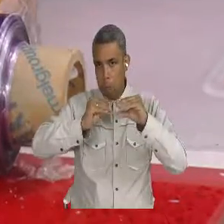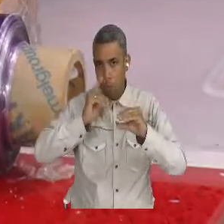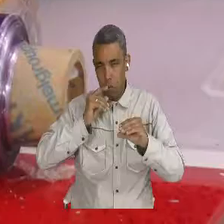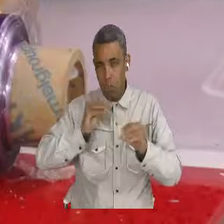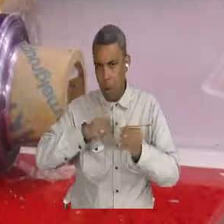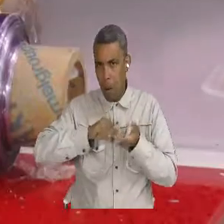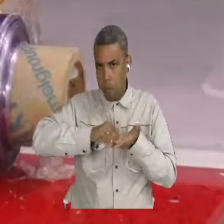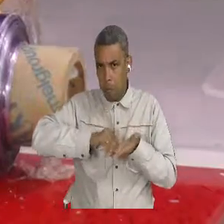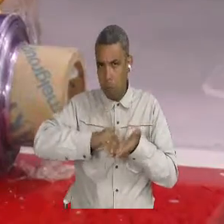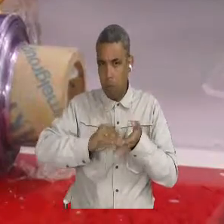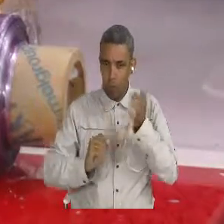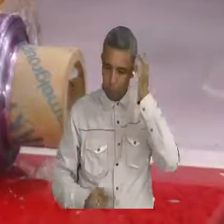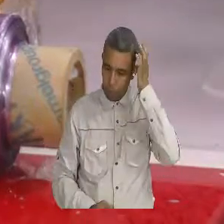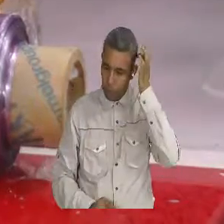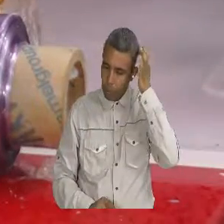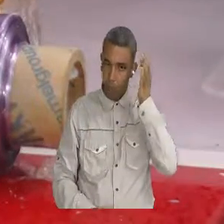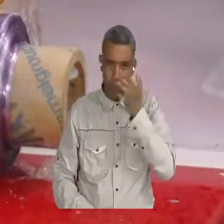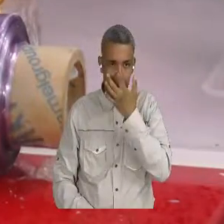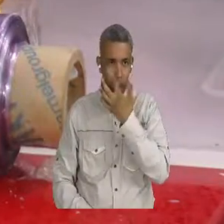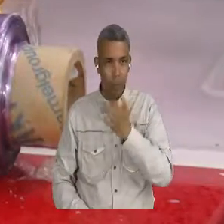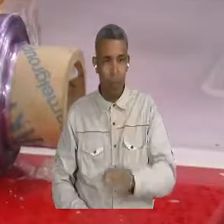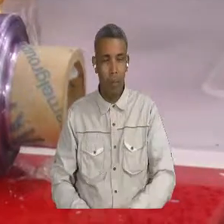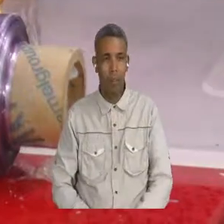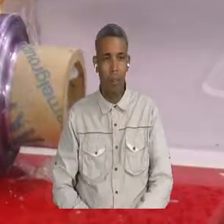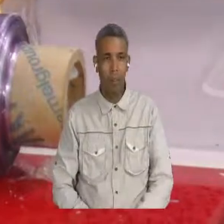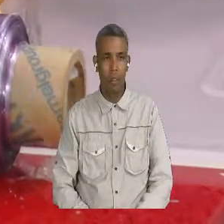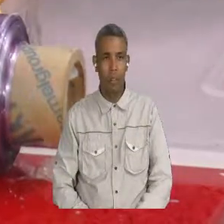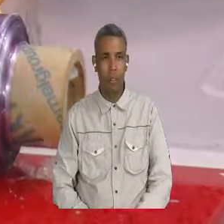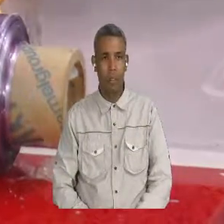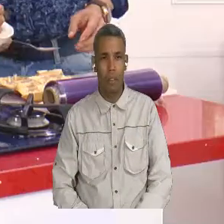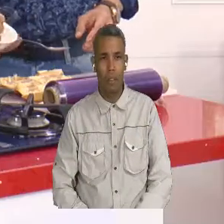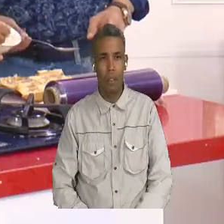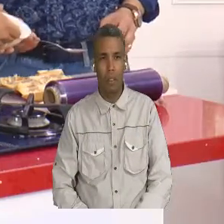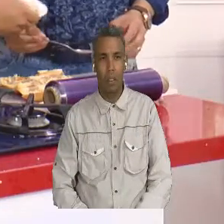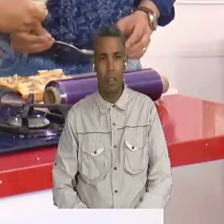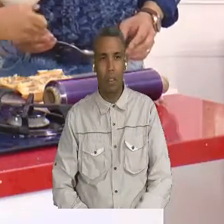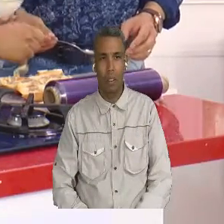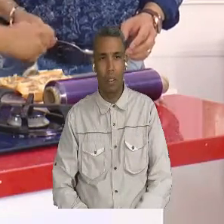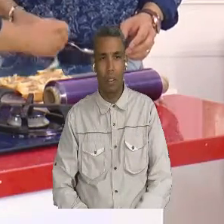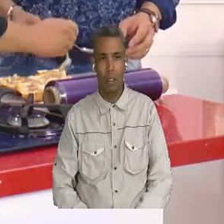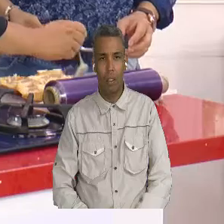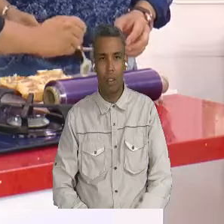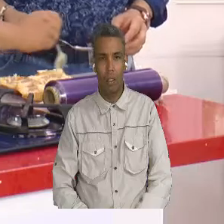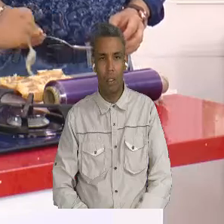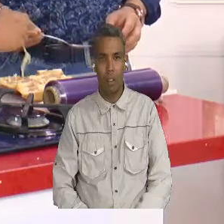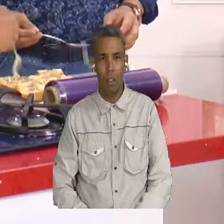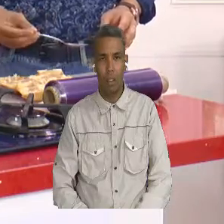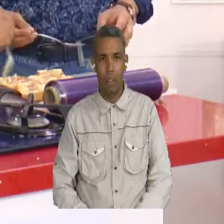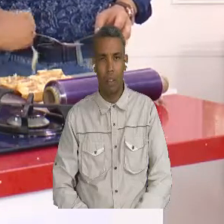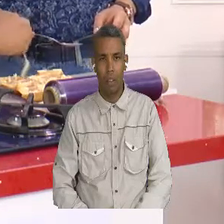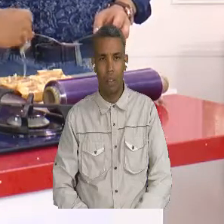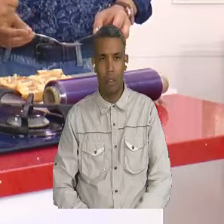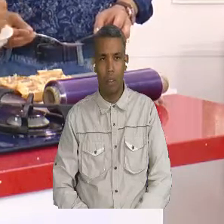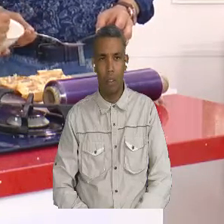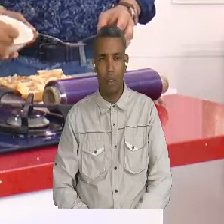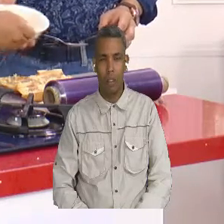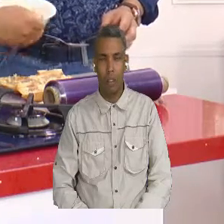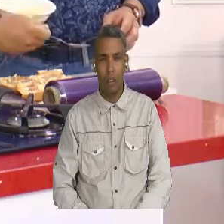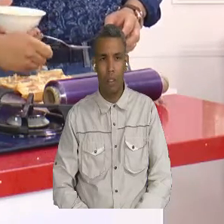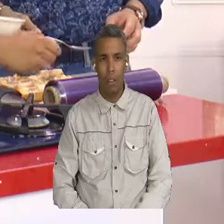acá la crema, la leche condensada, perdón. En la casa, a la familia,